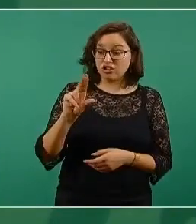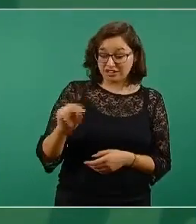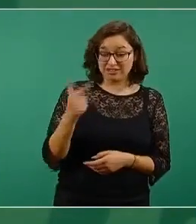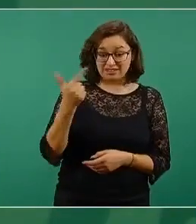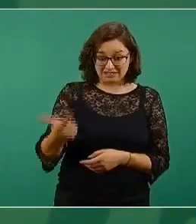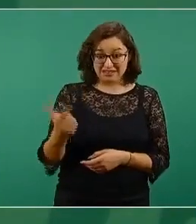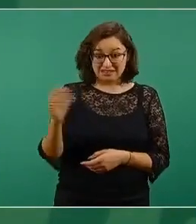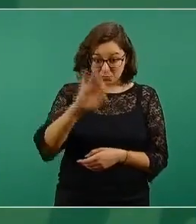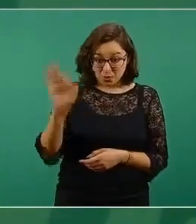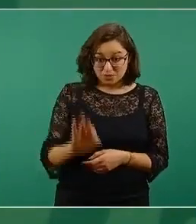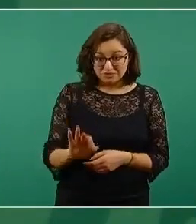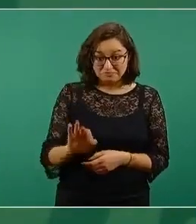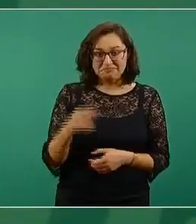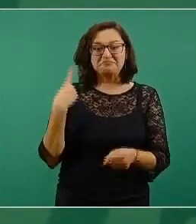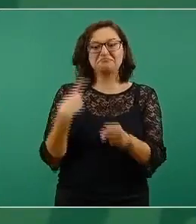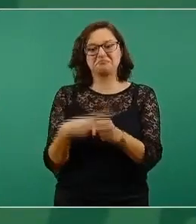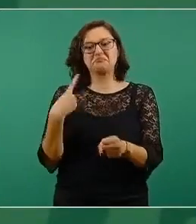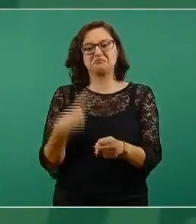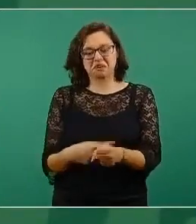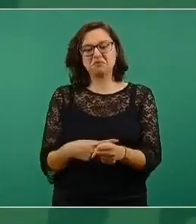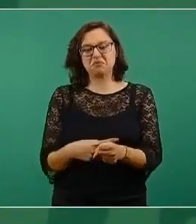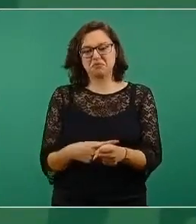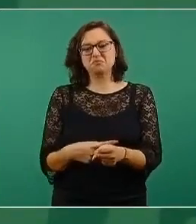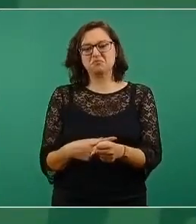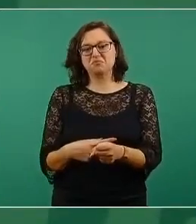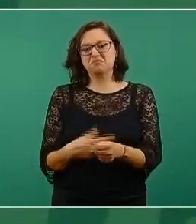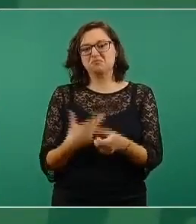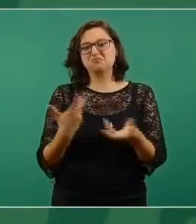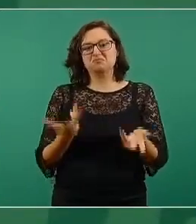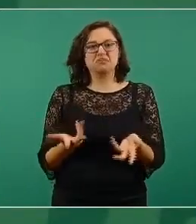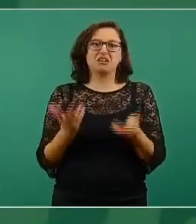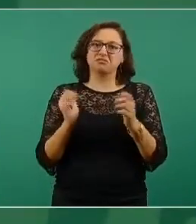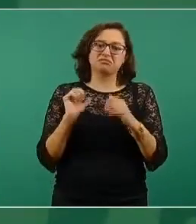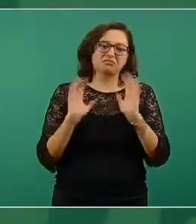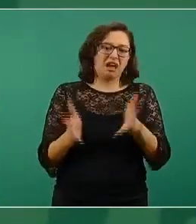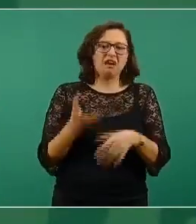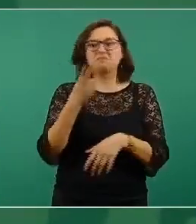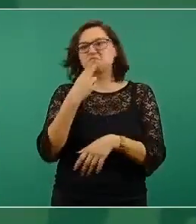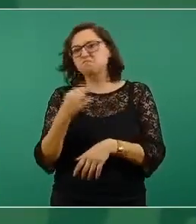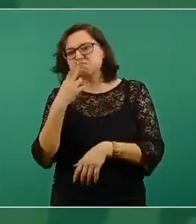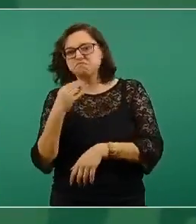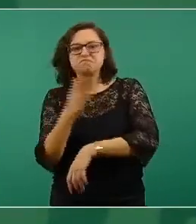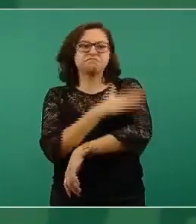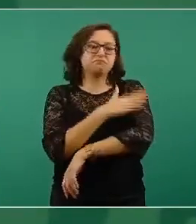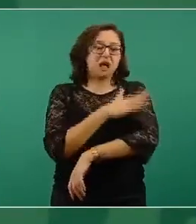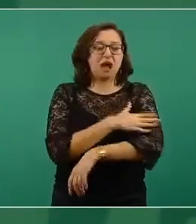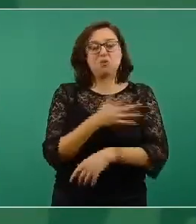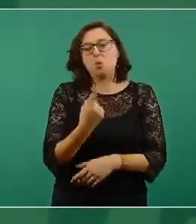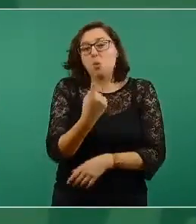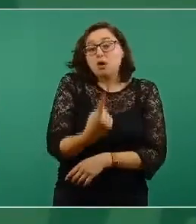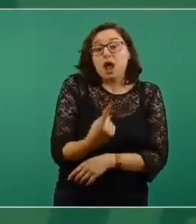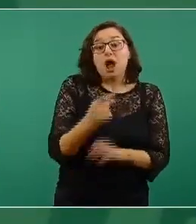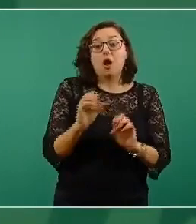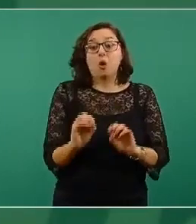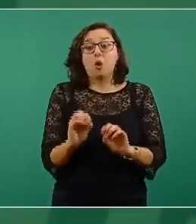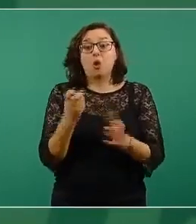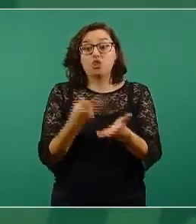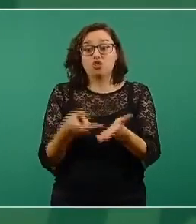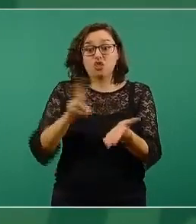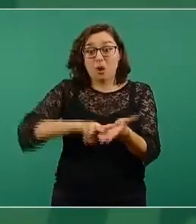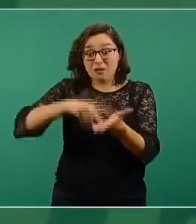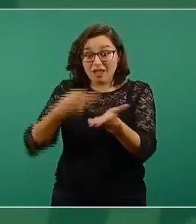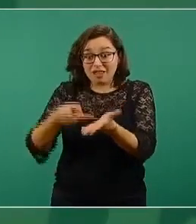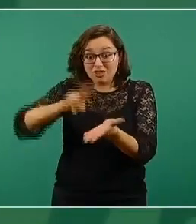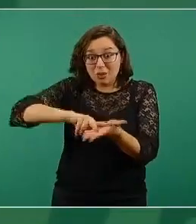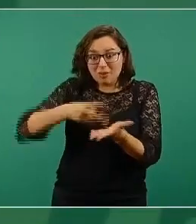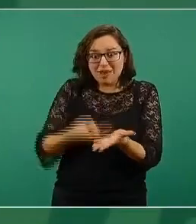87%, tienen una enfermedad crónica, al menos una, y muchas de ellas tienen 2 o 3 o 4, además de